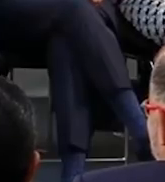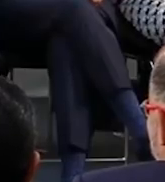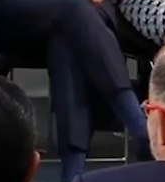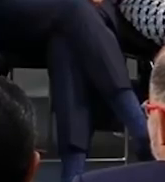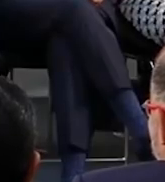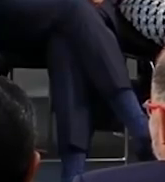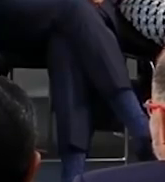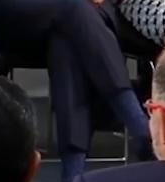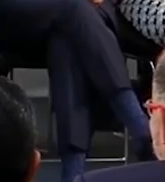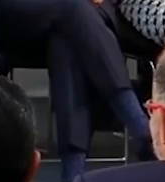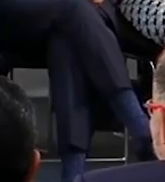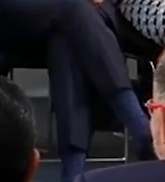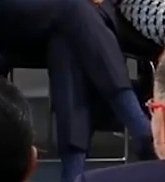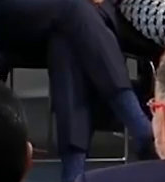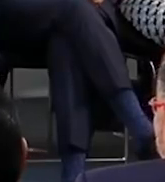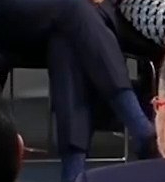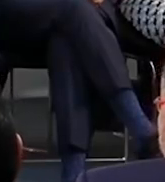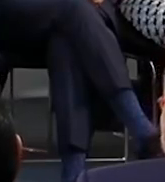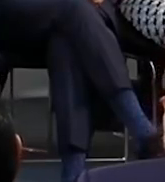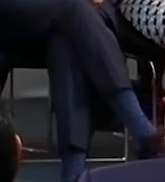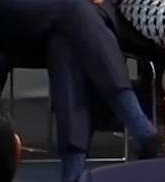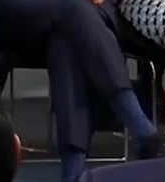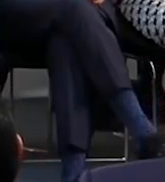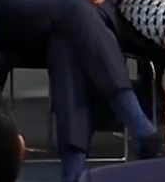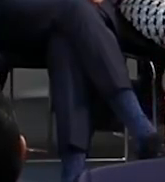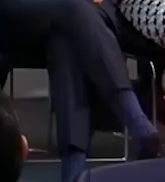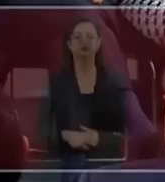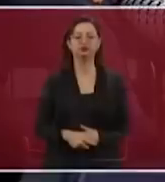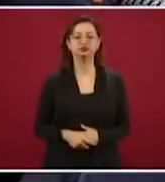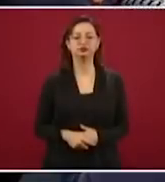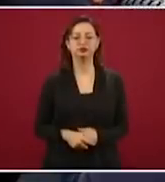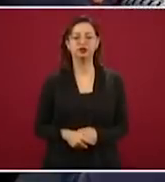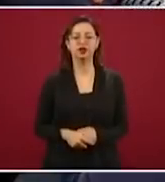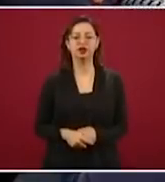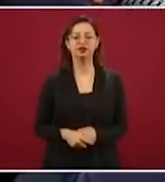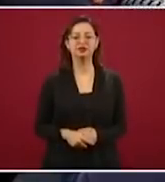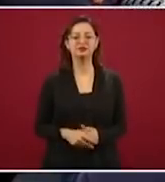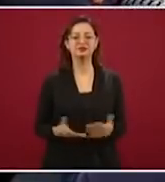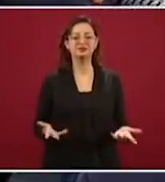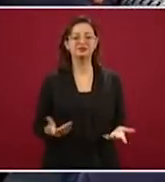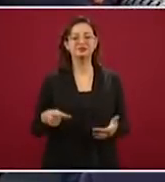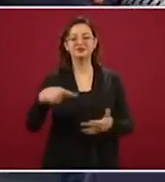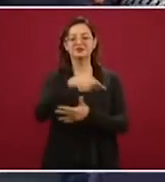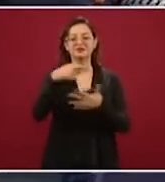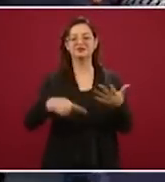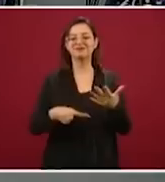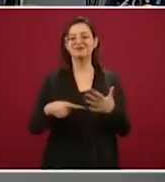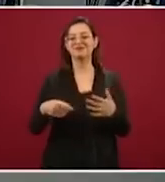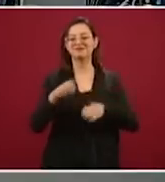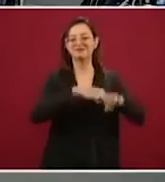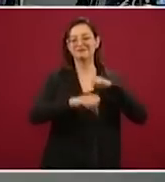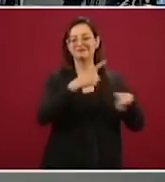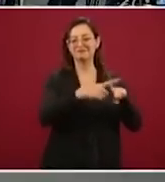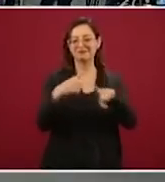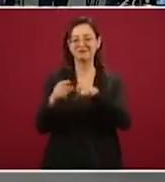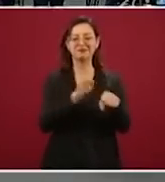también habían brasileñas como Odebrecht y todo lo demás, pero ya hasta ahí terminamos. Ahí nos vemos. Gracias. Muchas